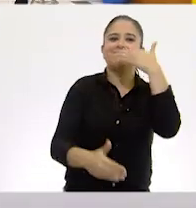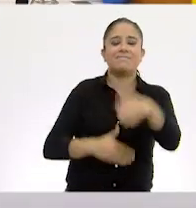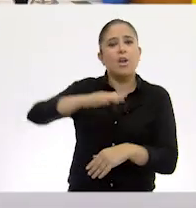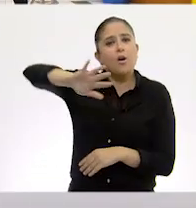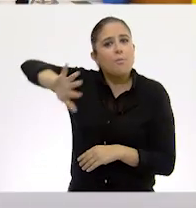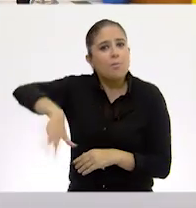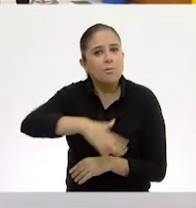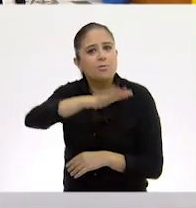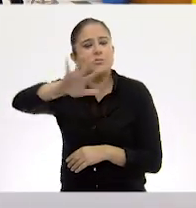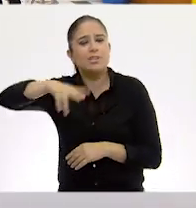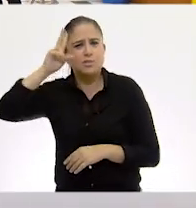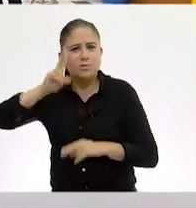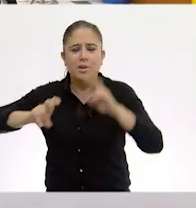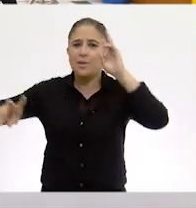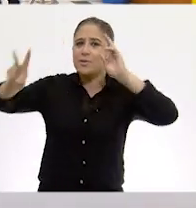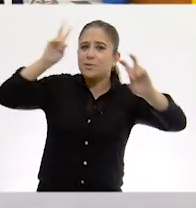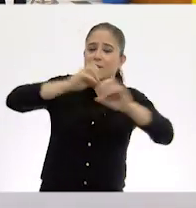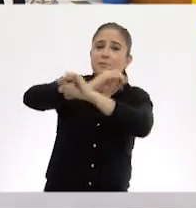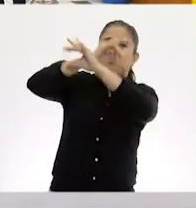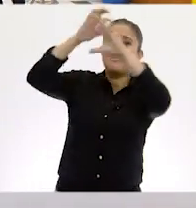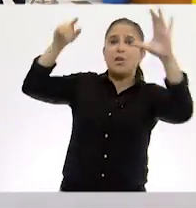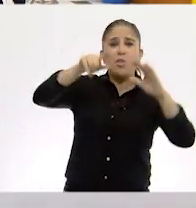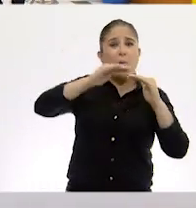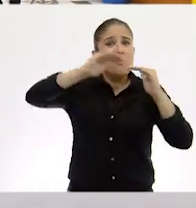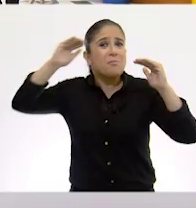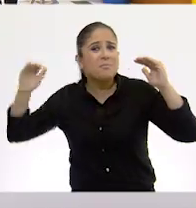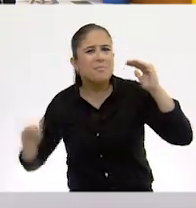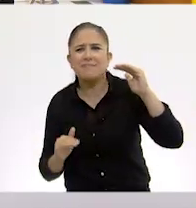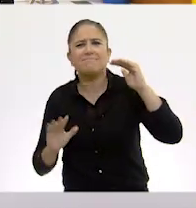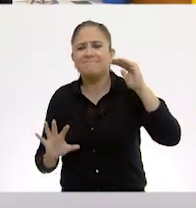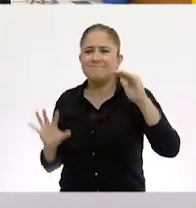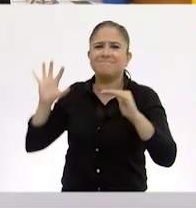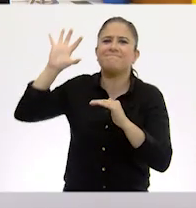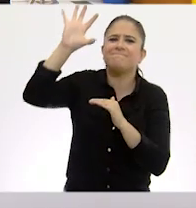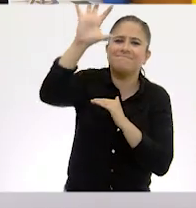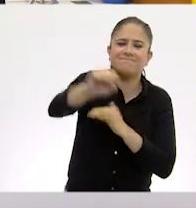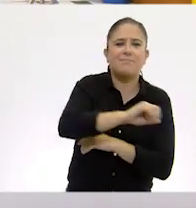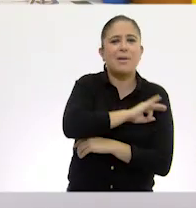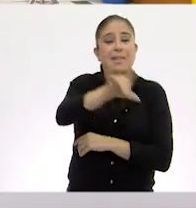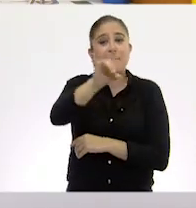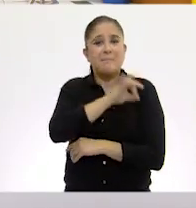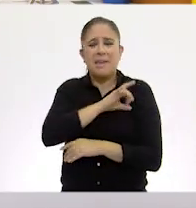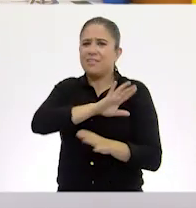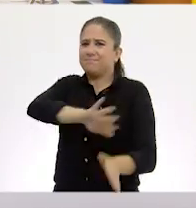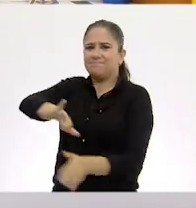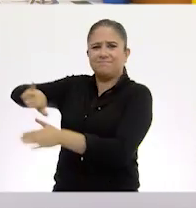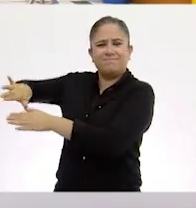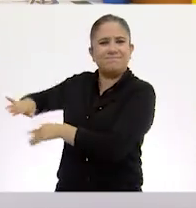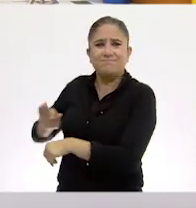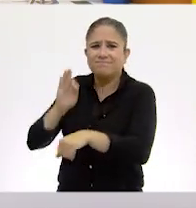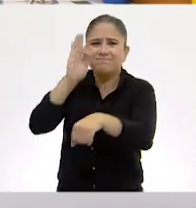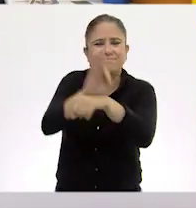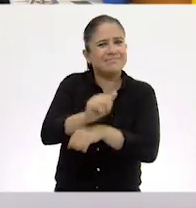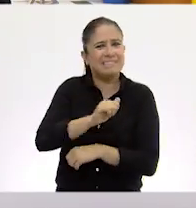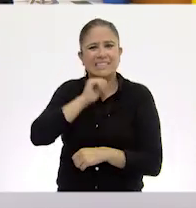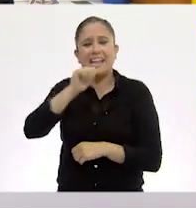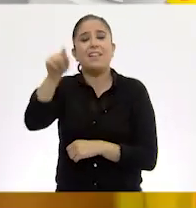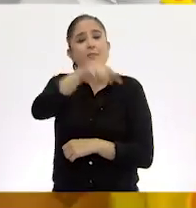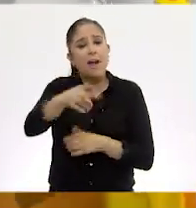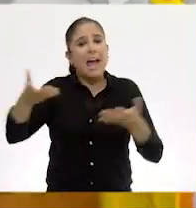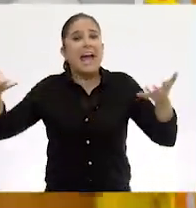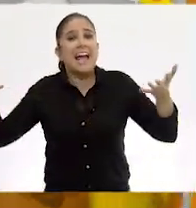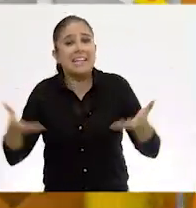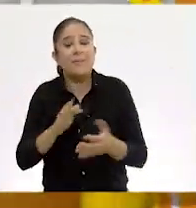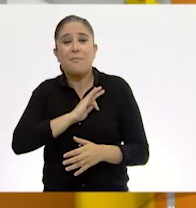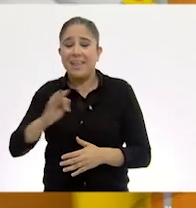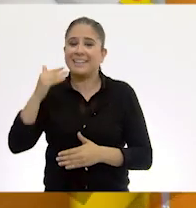nunca va a llegar. Que si ahora estás abajo, tú lo puedes alcanzar. Deja atrás el miedo, ese no te ayudará. Solo lo hacen tus acciones si es que